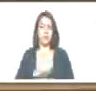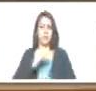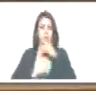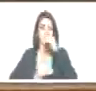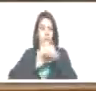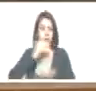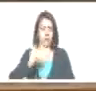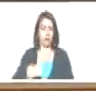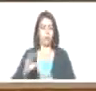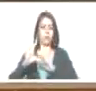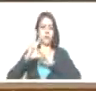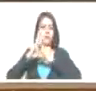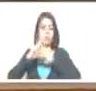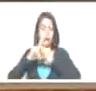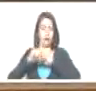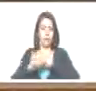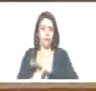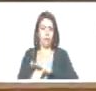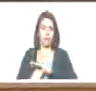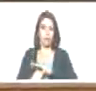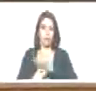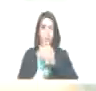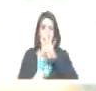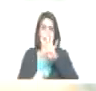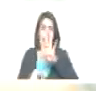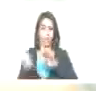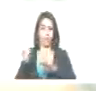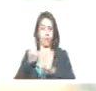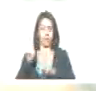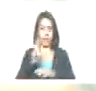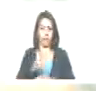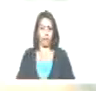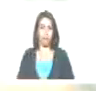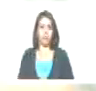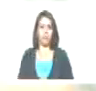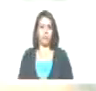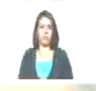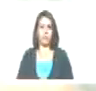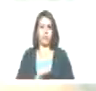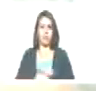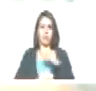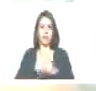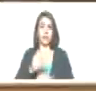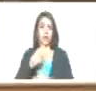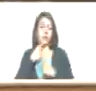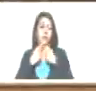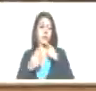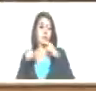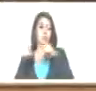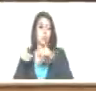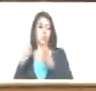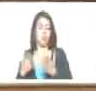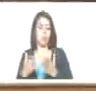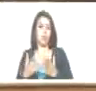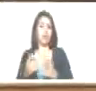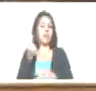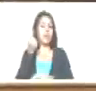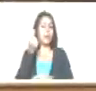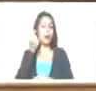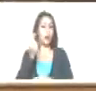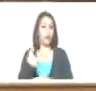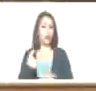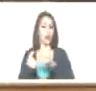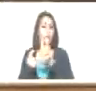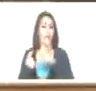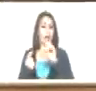corrupción en la Cuarta República, haciendo la salvedad de que en ninguno de estos 30 casos que